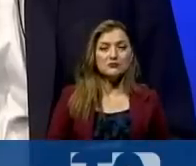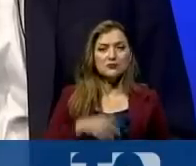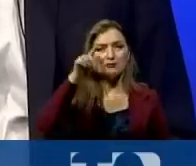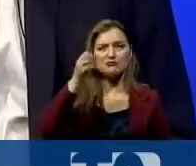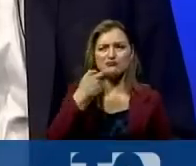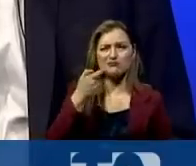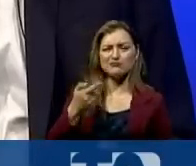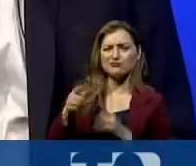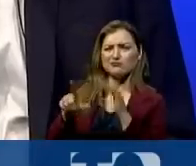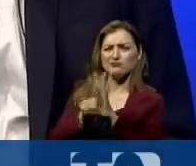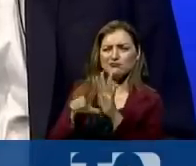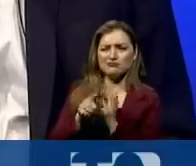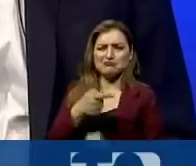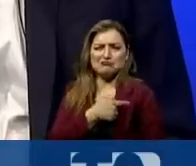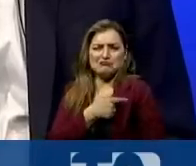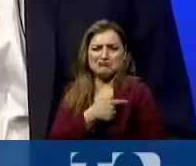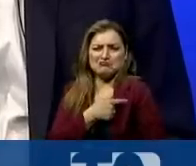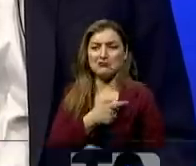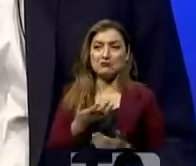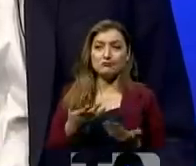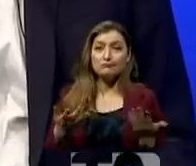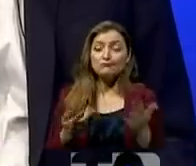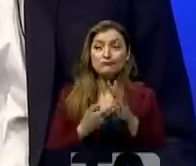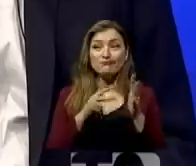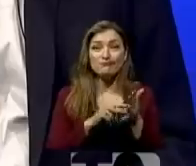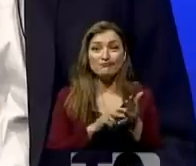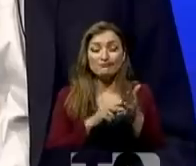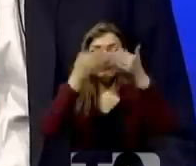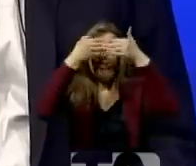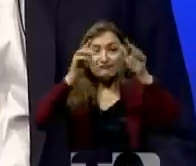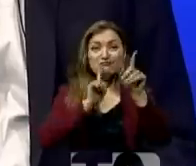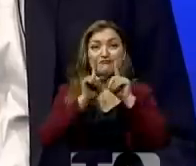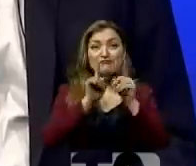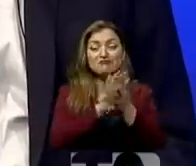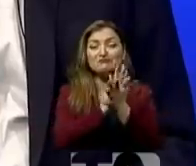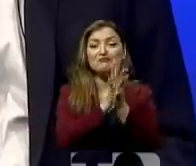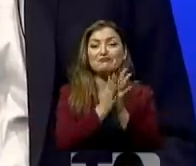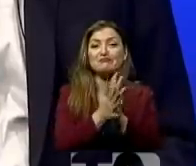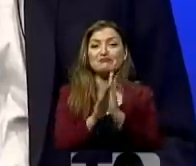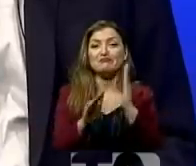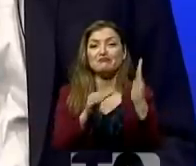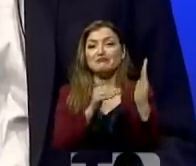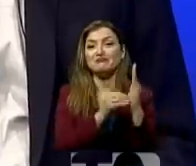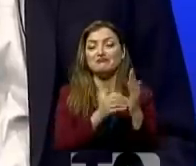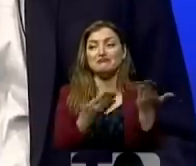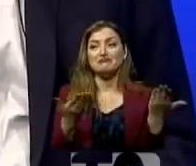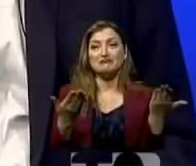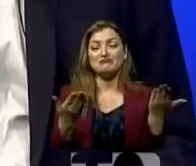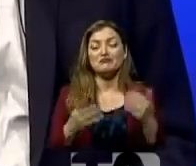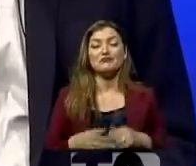más bien no marca quizás o abre la puerta a una oposición férrea por parte de estas organizaciones